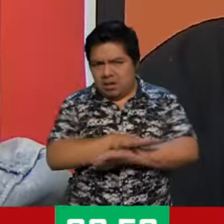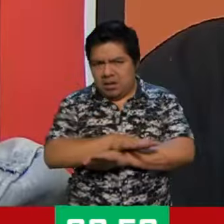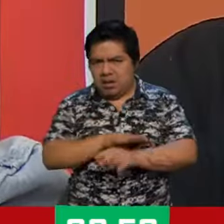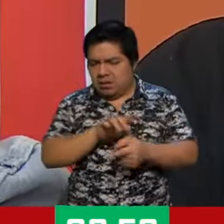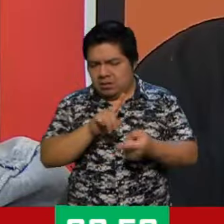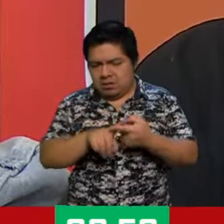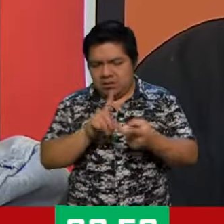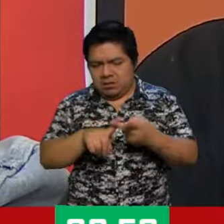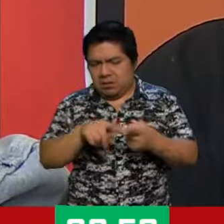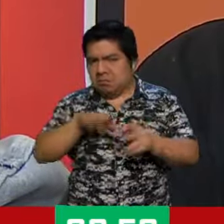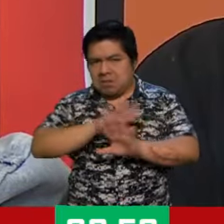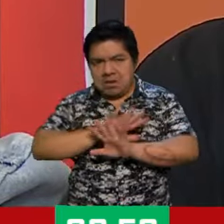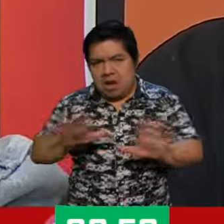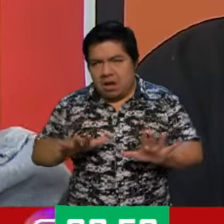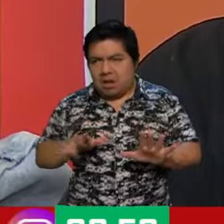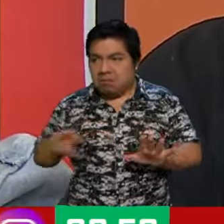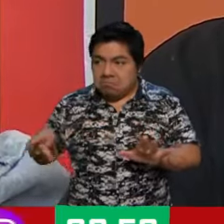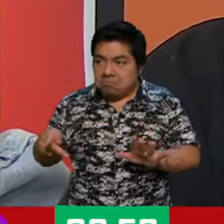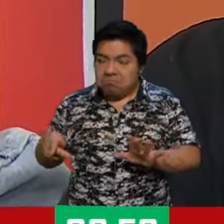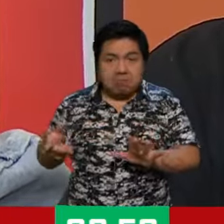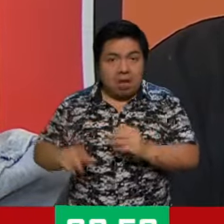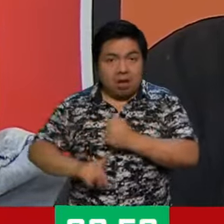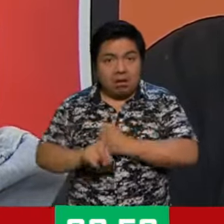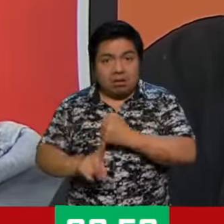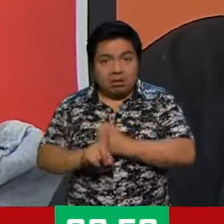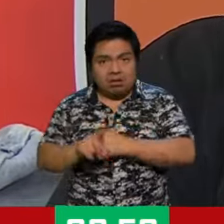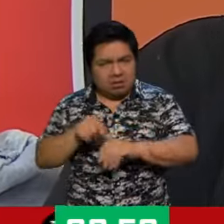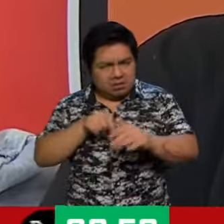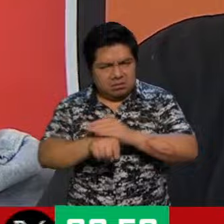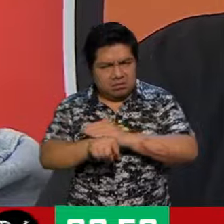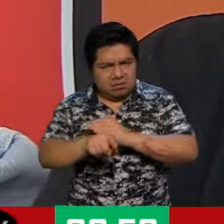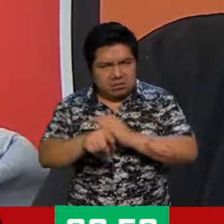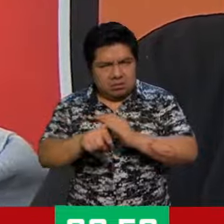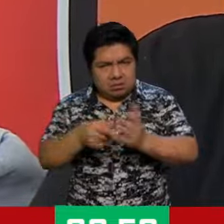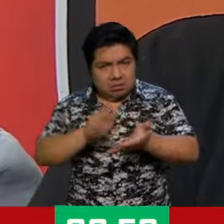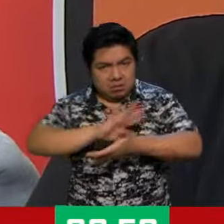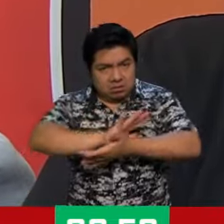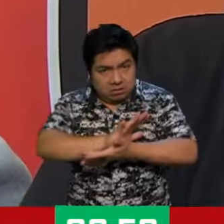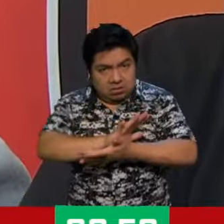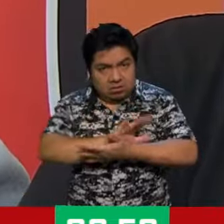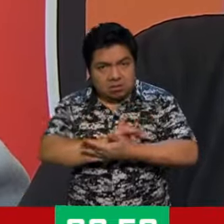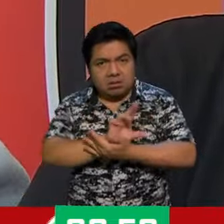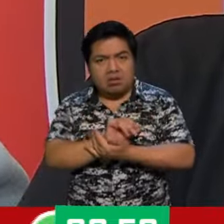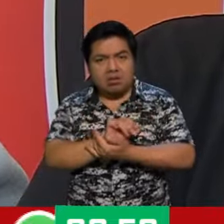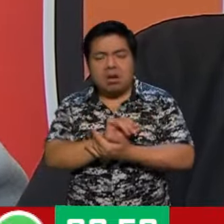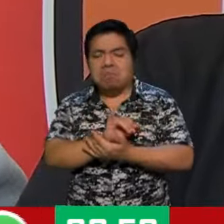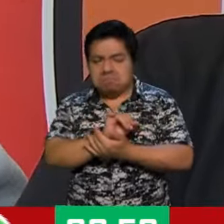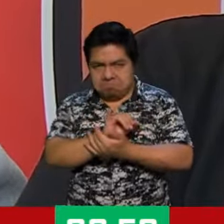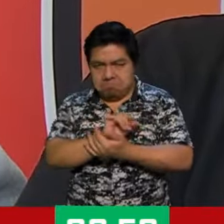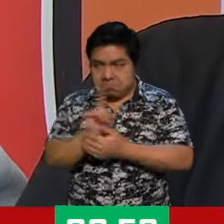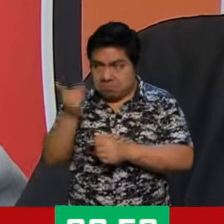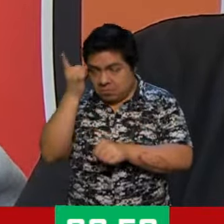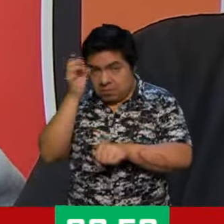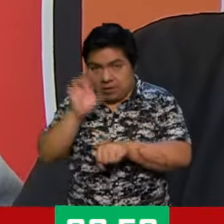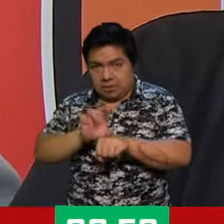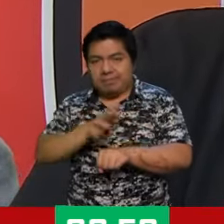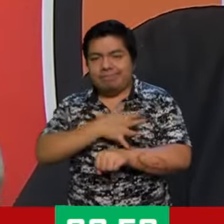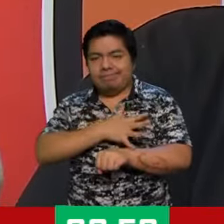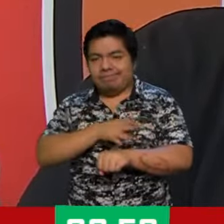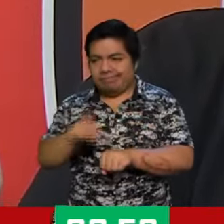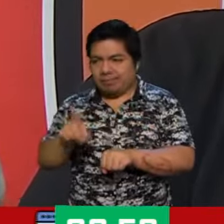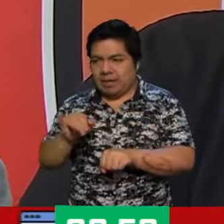ya nada más era cuestión de... ¿Y te la hicieron de todos y no levantaste un acta de discriminación? Sí, fui a la dirección general de